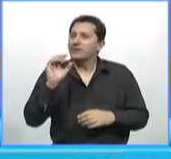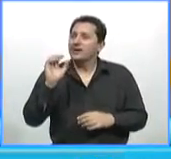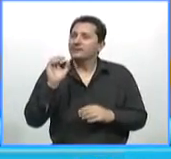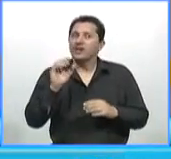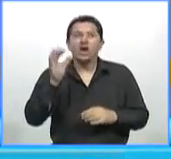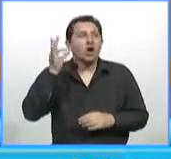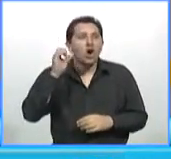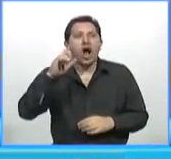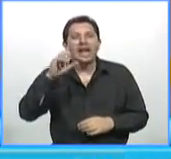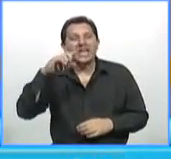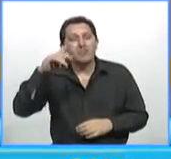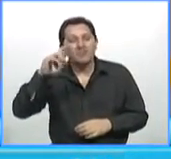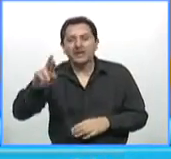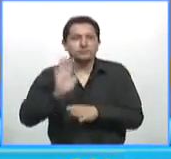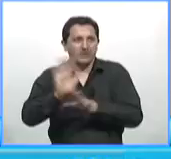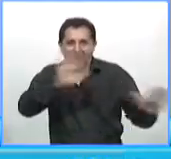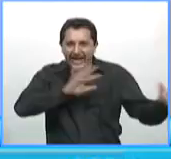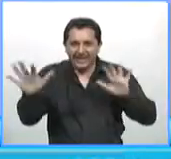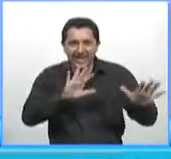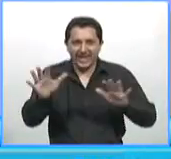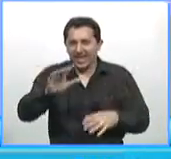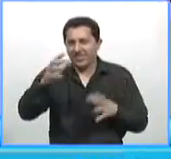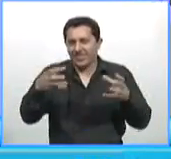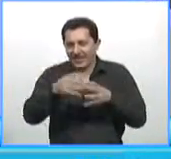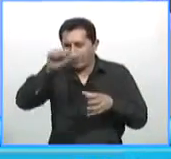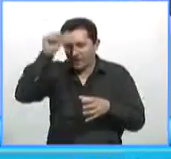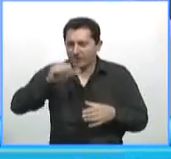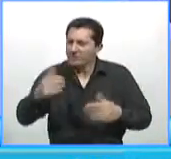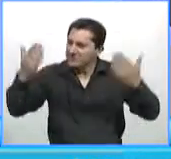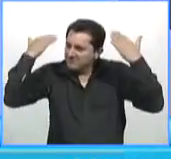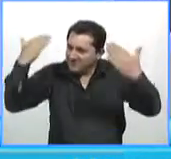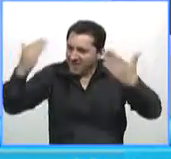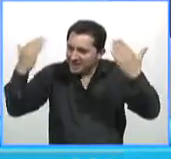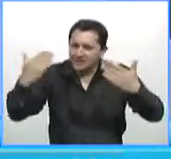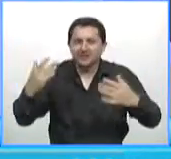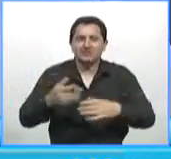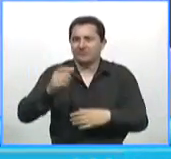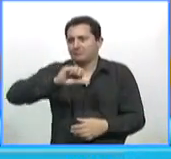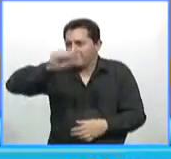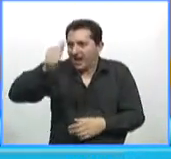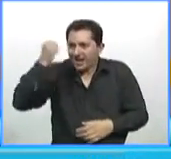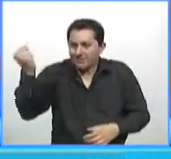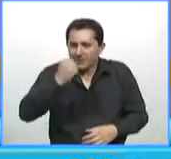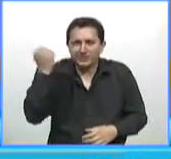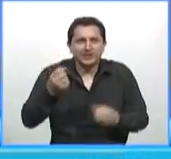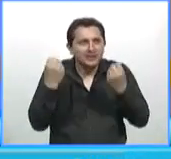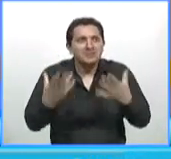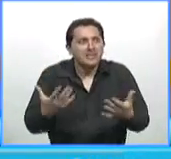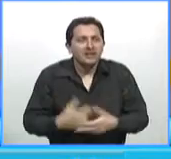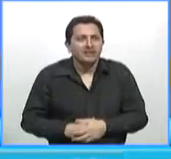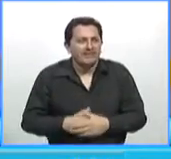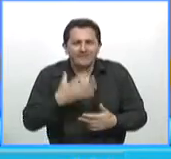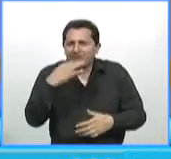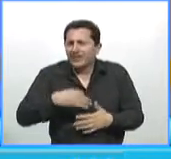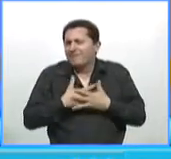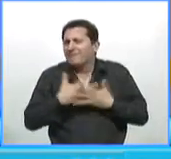Belén Suchi, a quien quiero recibir con un aplauso enorme. Por el logro obtenido. Gracias. ¿Cómo anda eso? Bien, la verdad que feliz